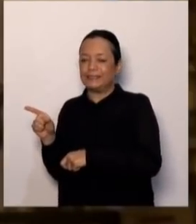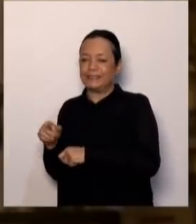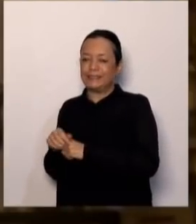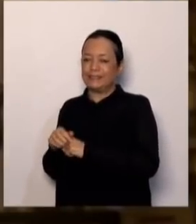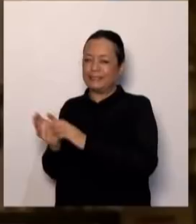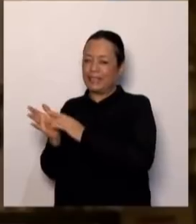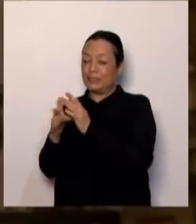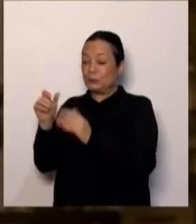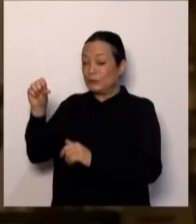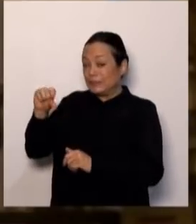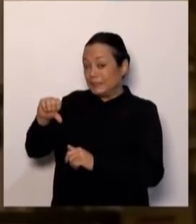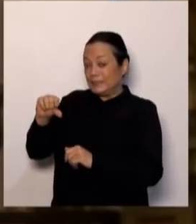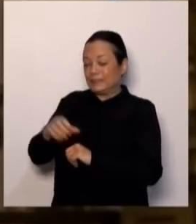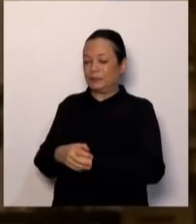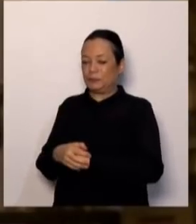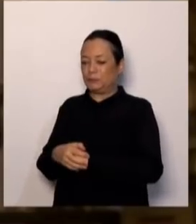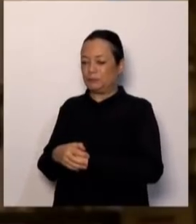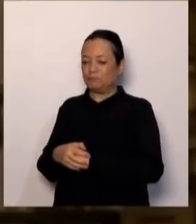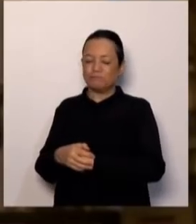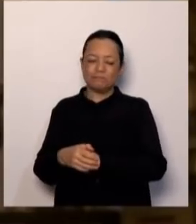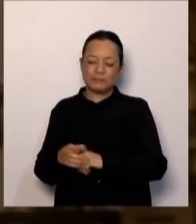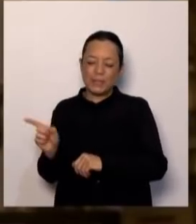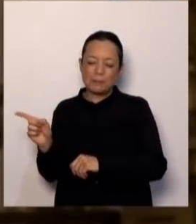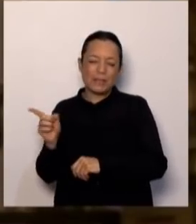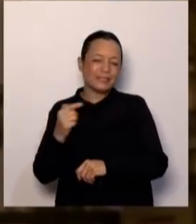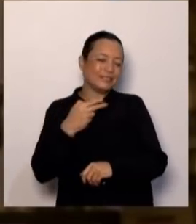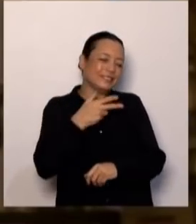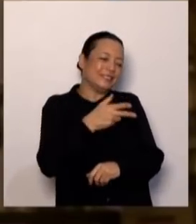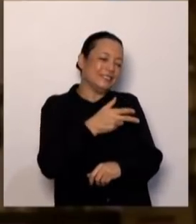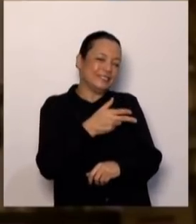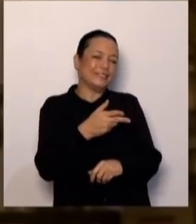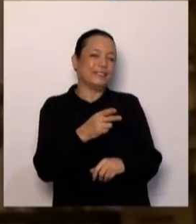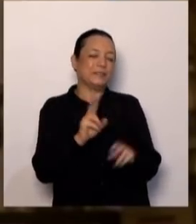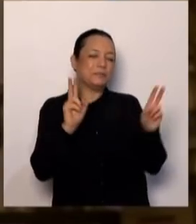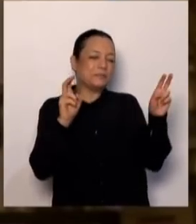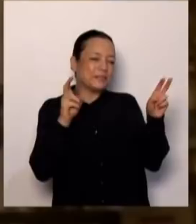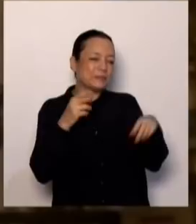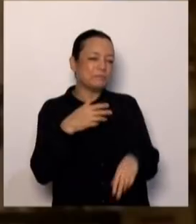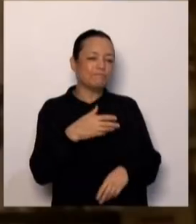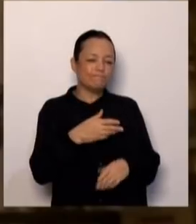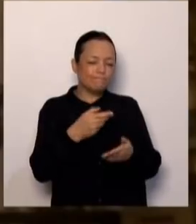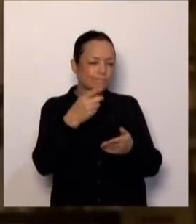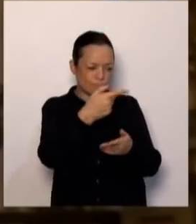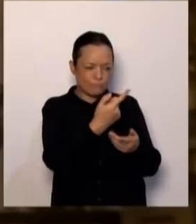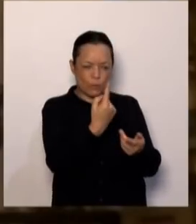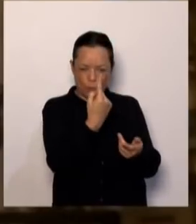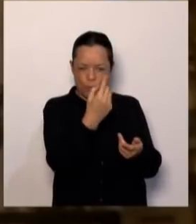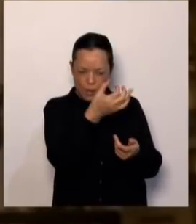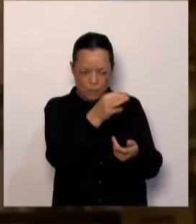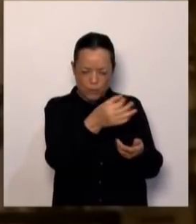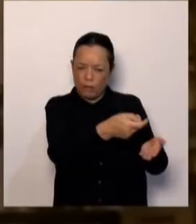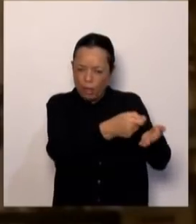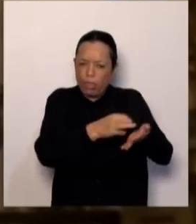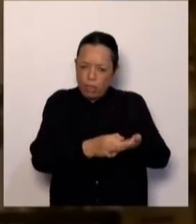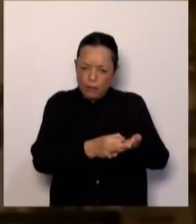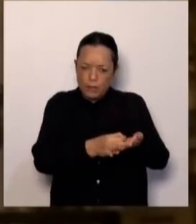lo resuelve devolviéndoles a ellos el tema. Denme una moneda, y le